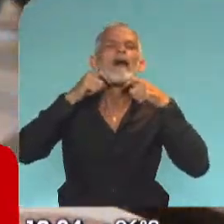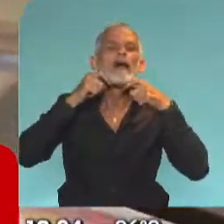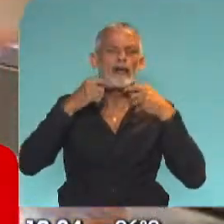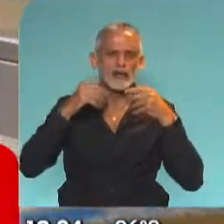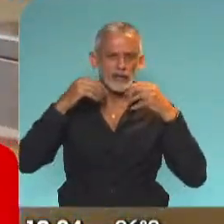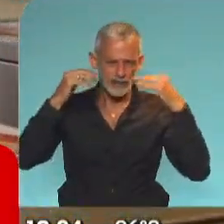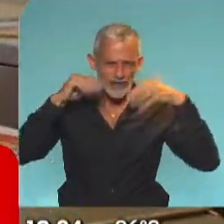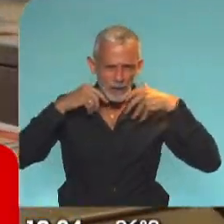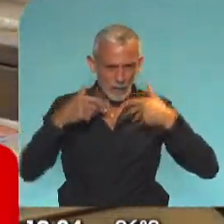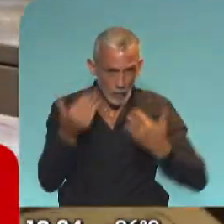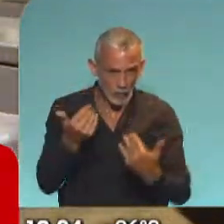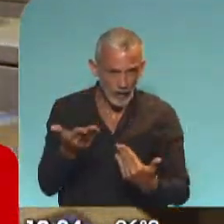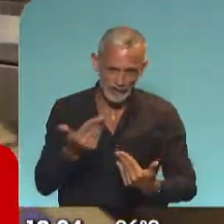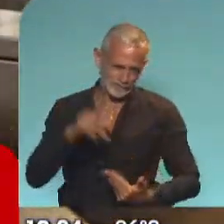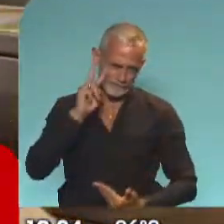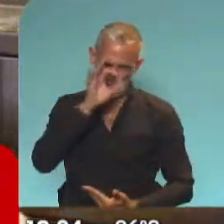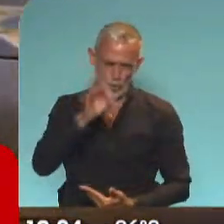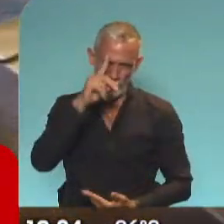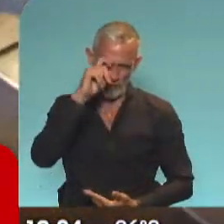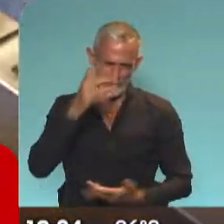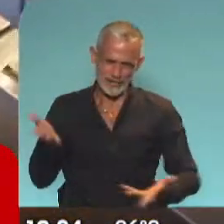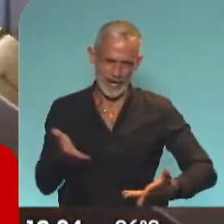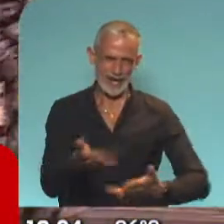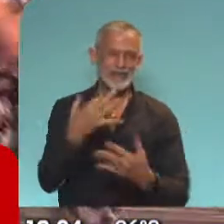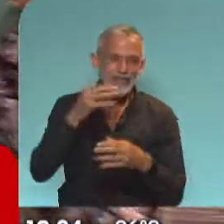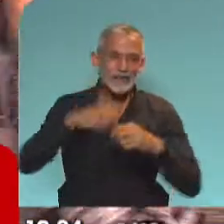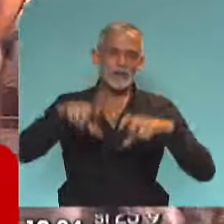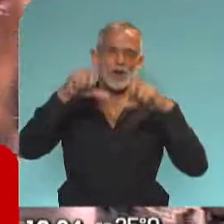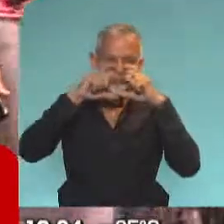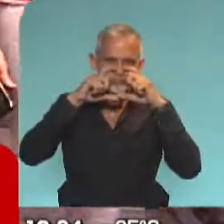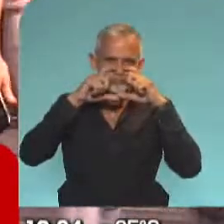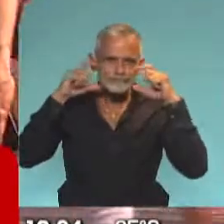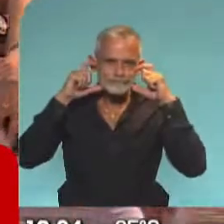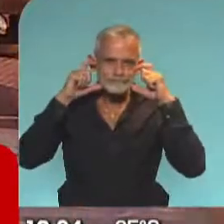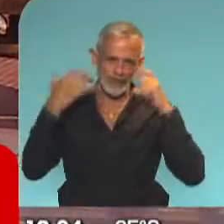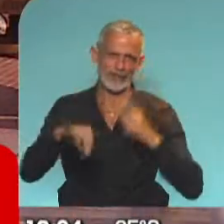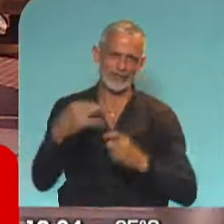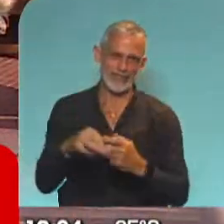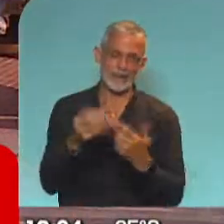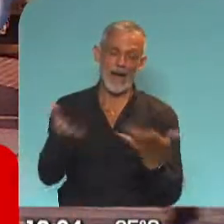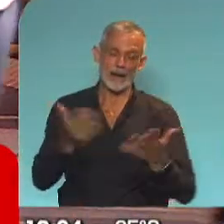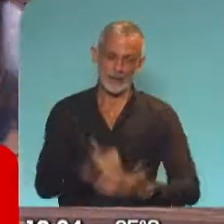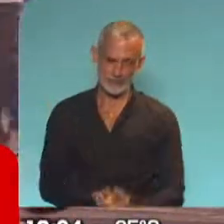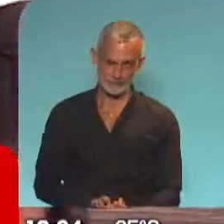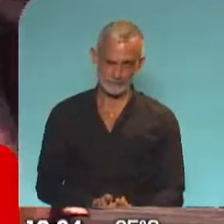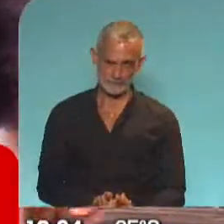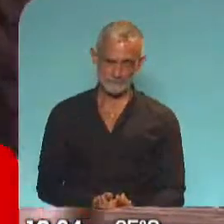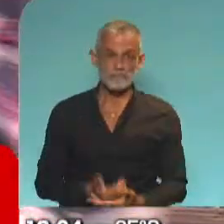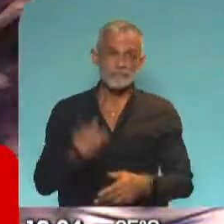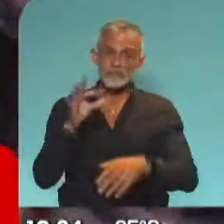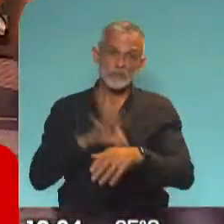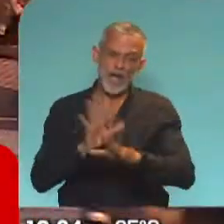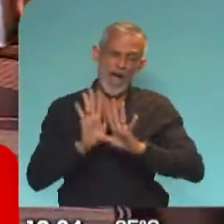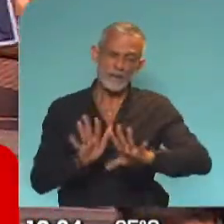puesto en el cuello y no en la boca y en la nariz. A ver qué opinan de ese cirujano. Están